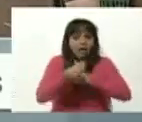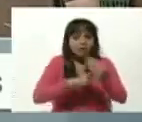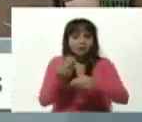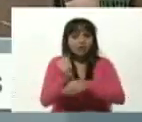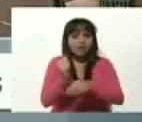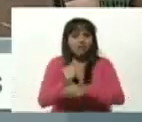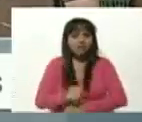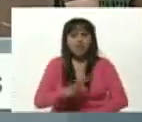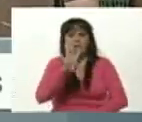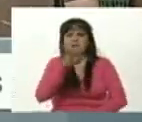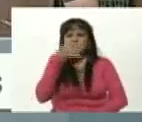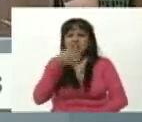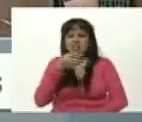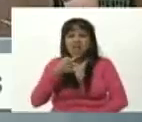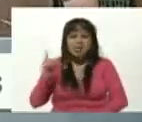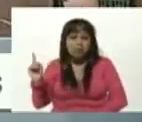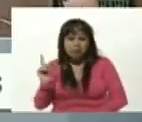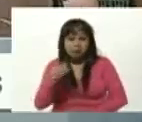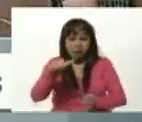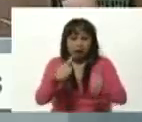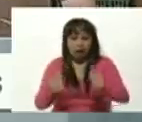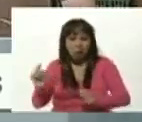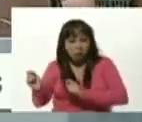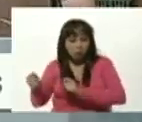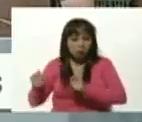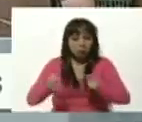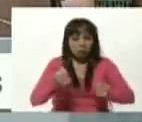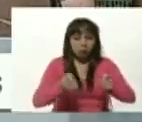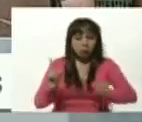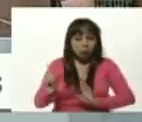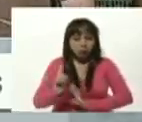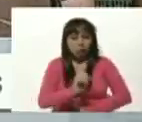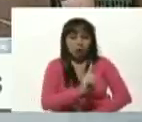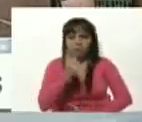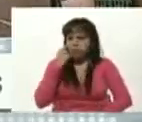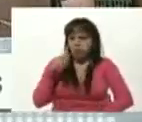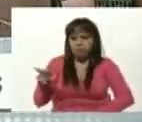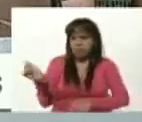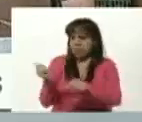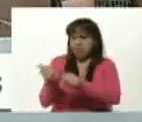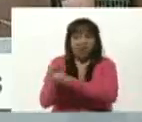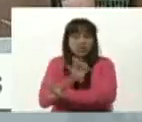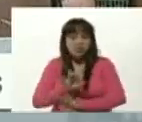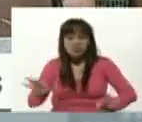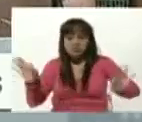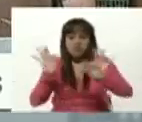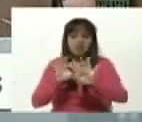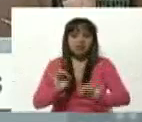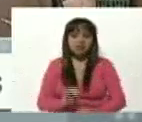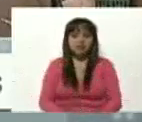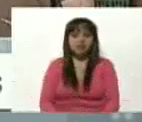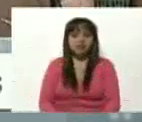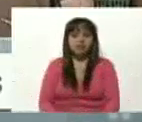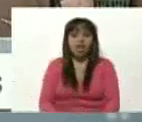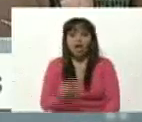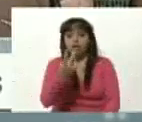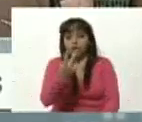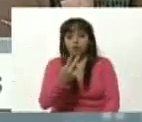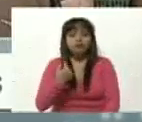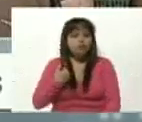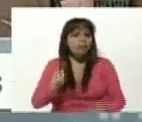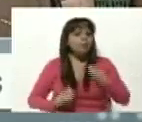Pasé como a las 4 de la tarde y no había nadie trabajando la falla de borde en la autopista. Eran 2. Me